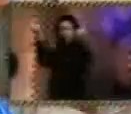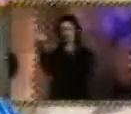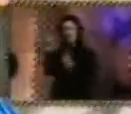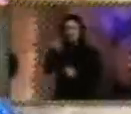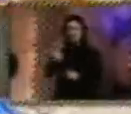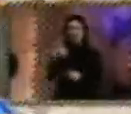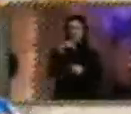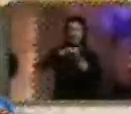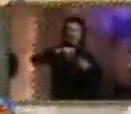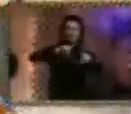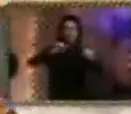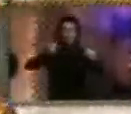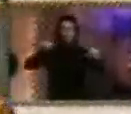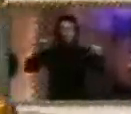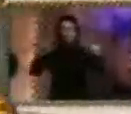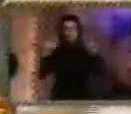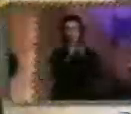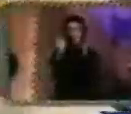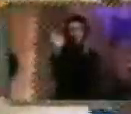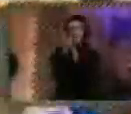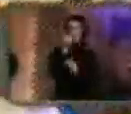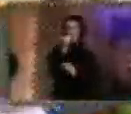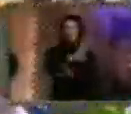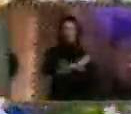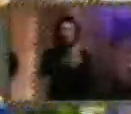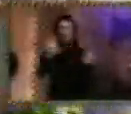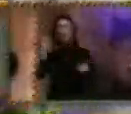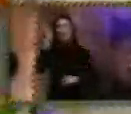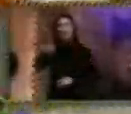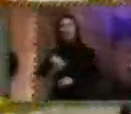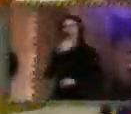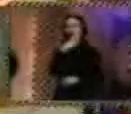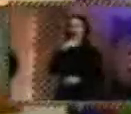rico el chorizo terror.